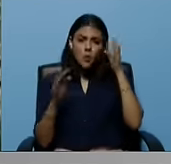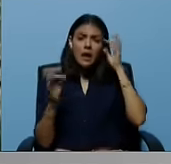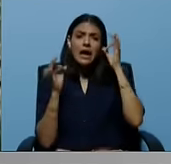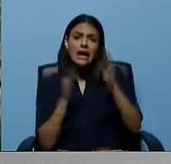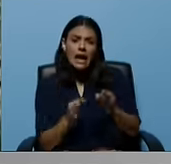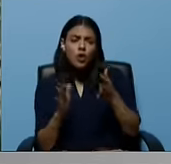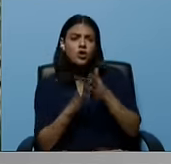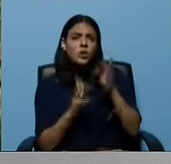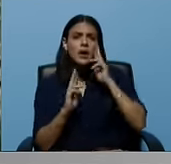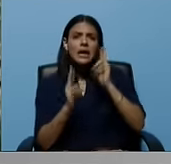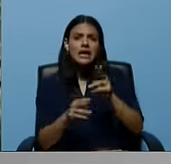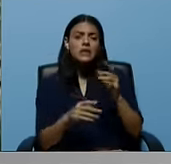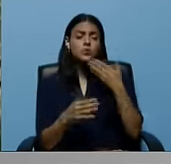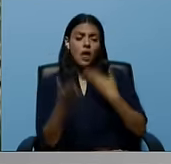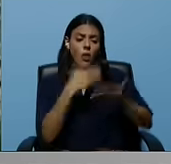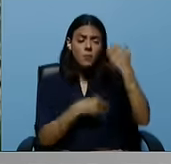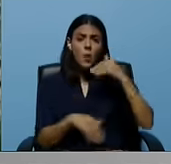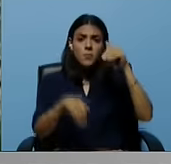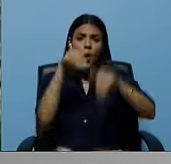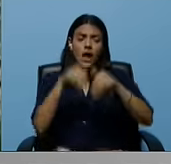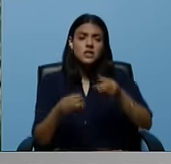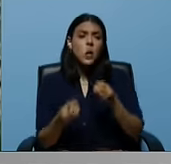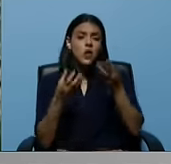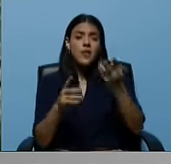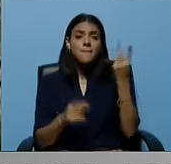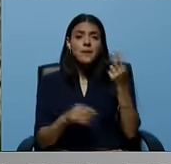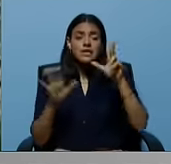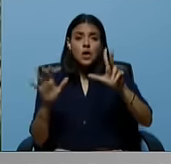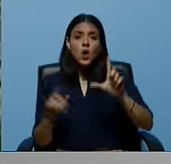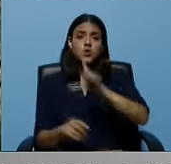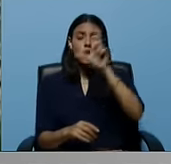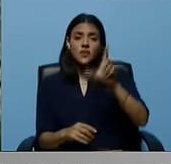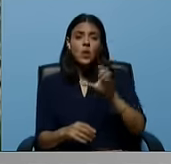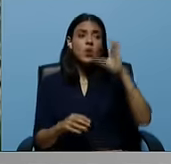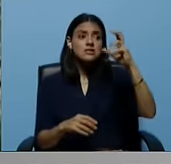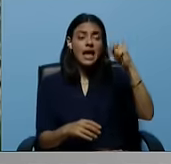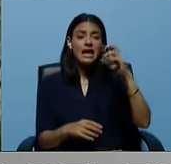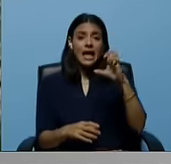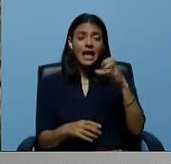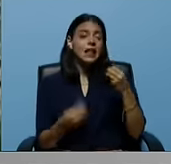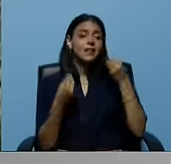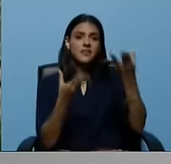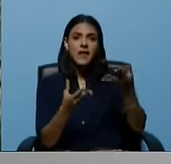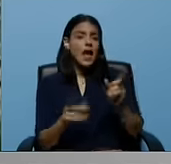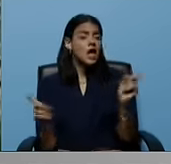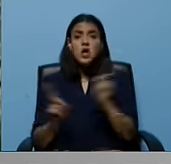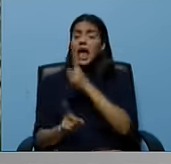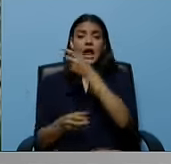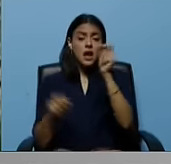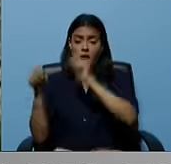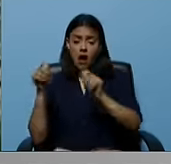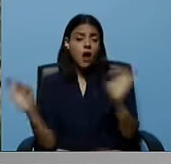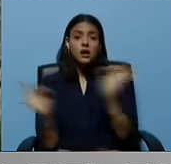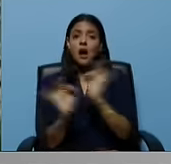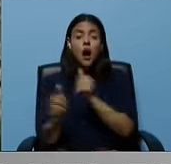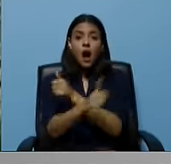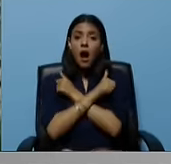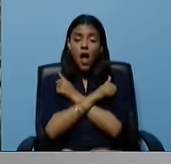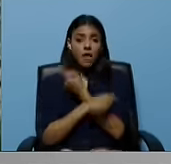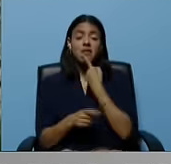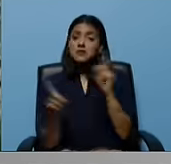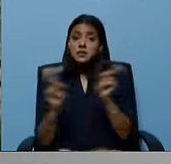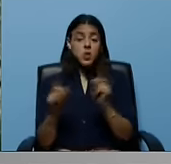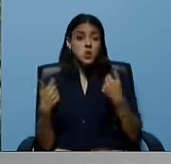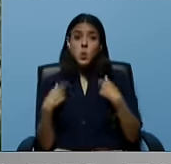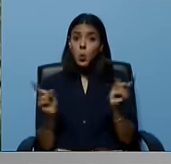los resultados electorales emanados del CNE en el boletín número 1, boletín número 2, o a